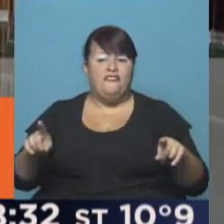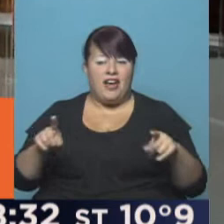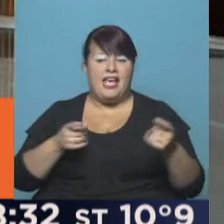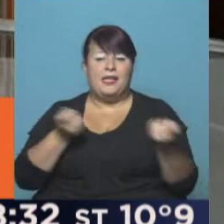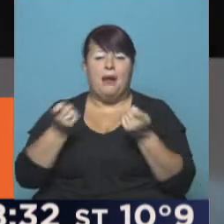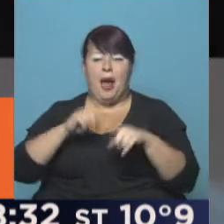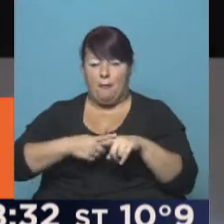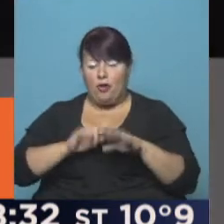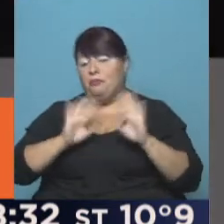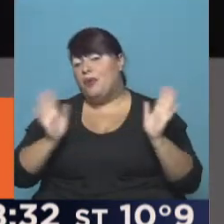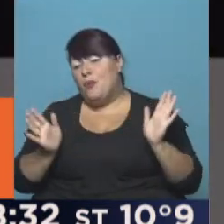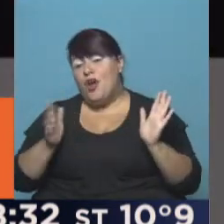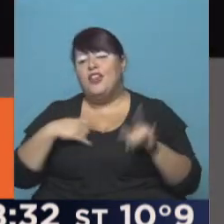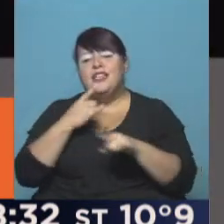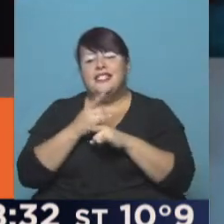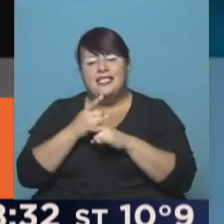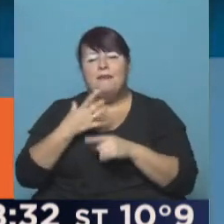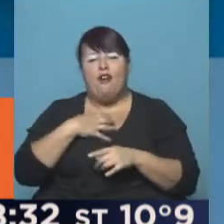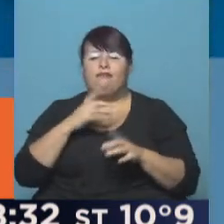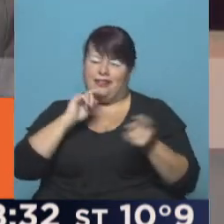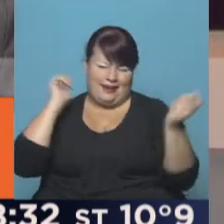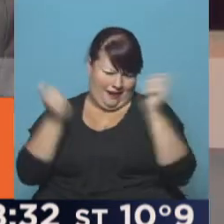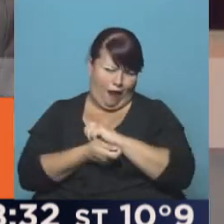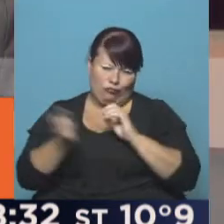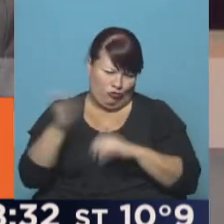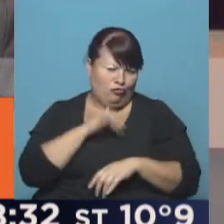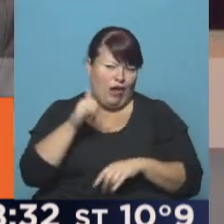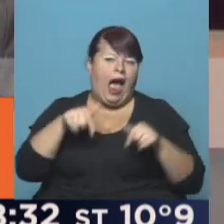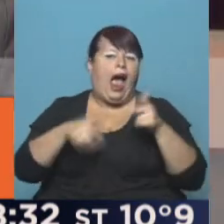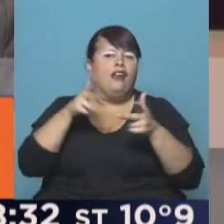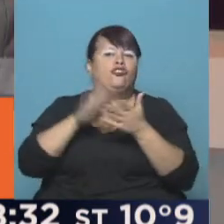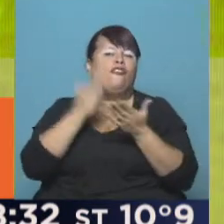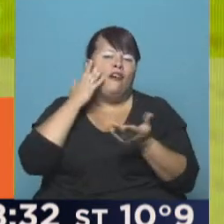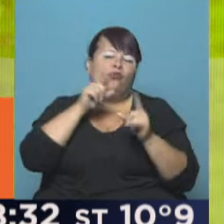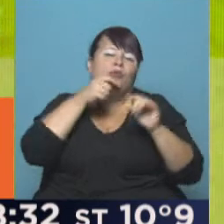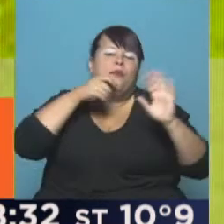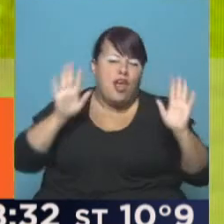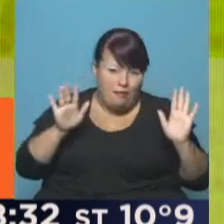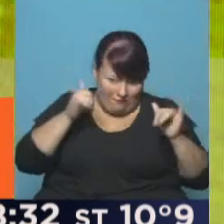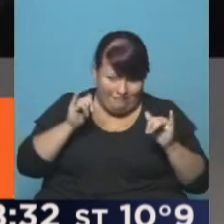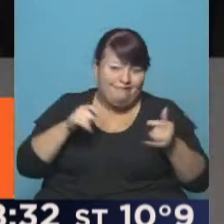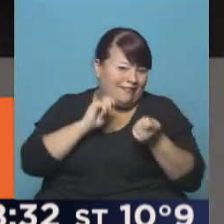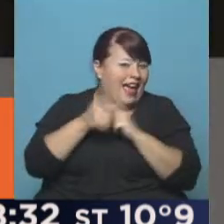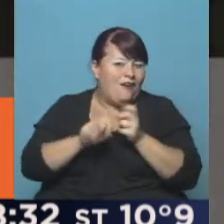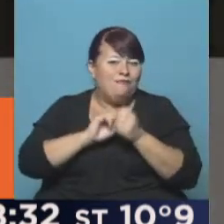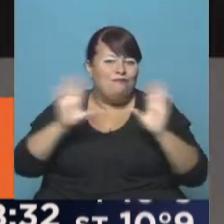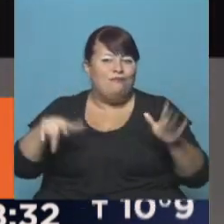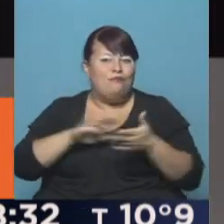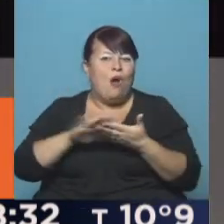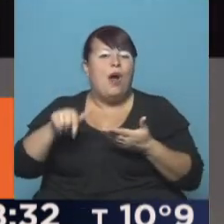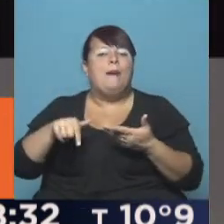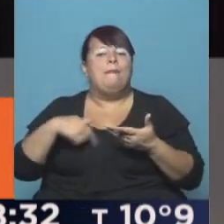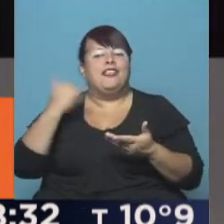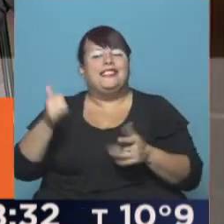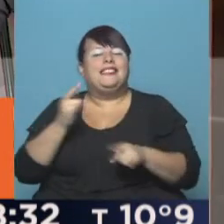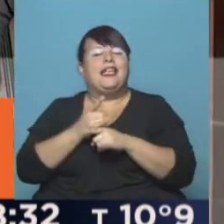manejo político. Pero bueno, uno siempre confía... Eso ha cambiado absolutamente todo. Ahora estamos hablando de las redes sociales, por ejemplo, ¿no? Claro. Entonces, pero bueno, uno siempre